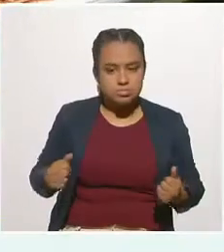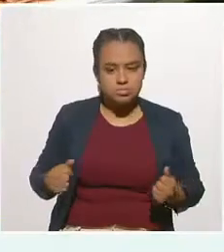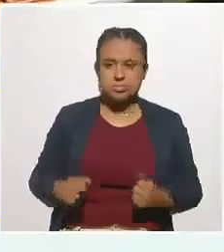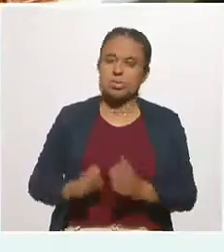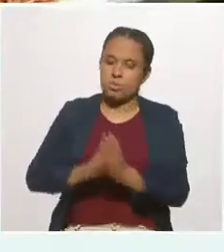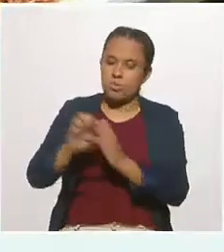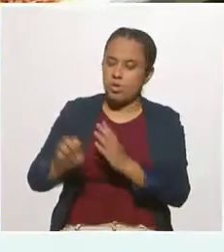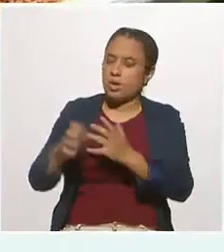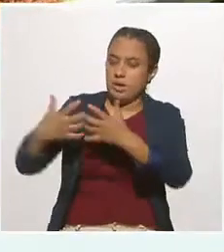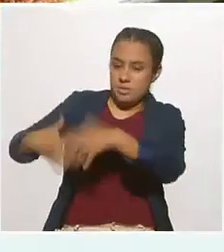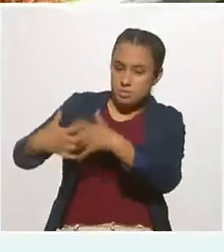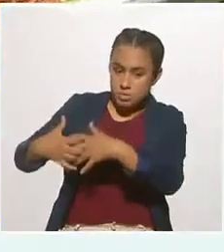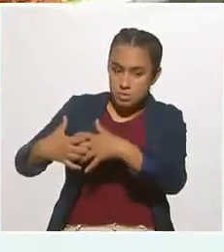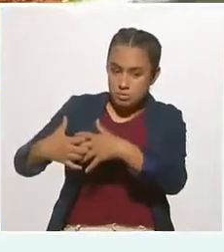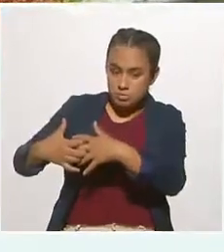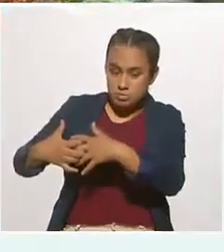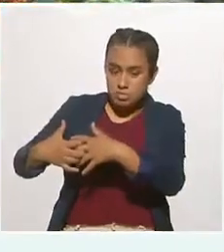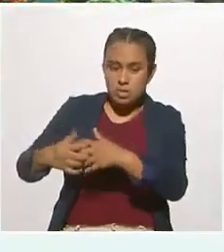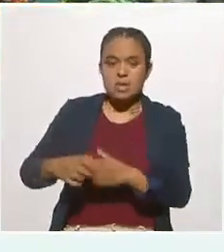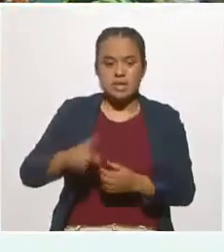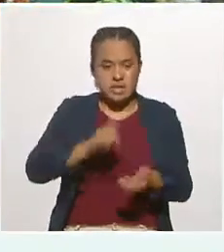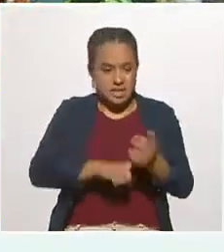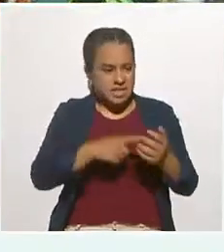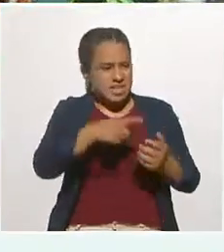Sí, que son ricos en azúcares, ricos en